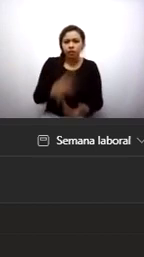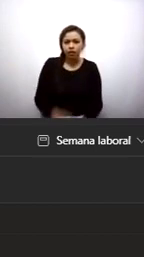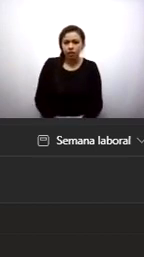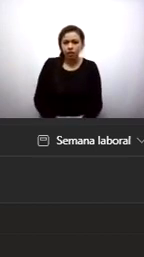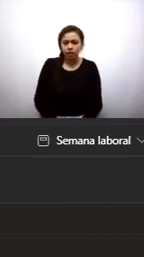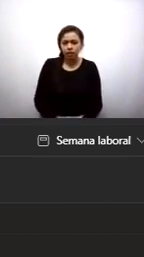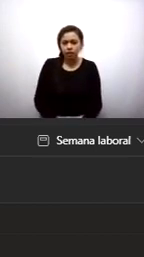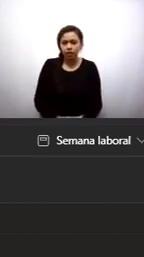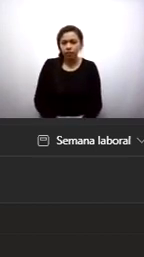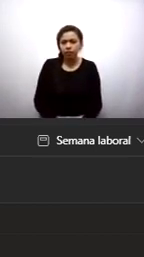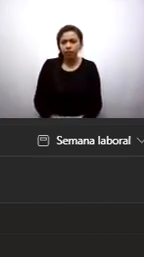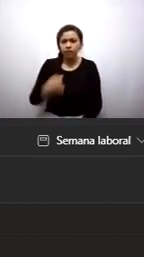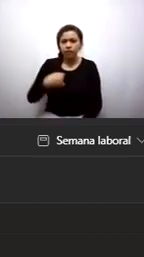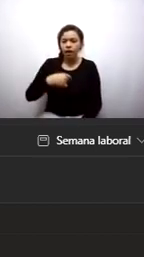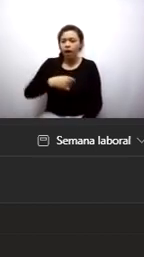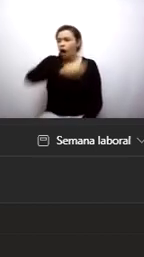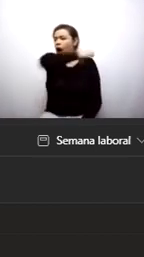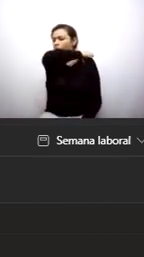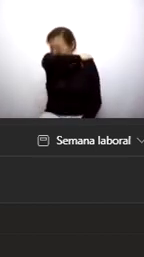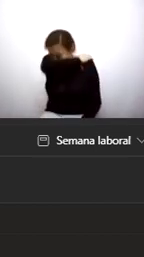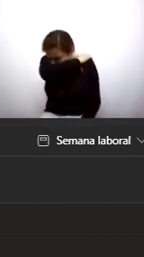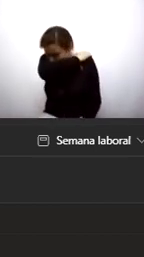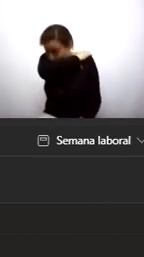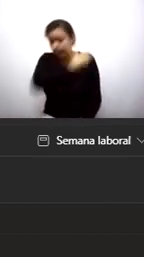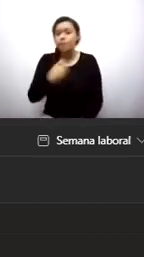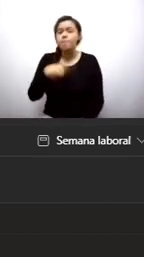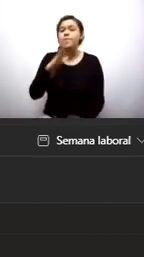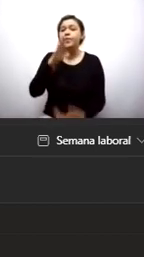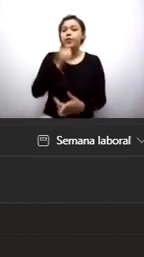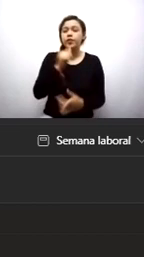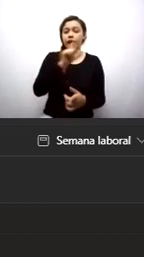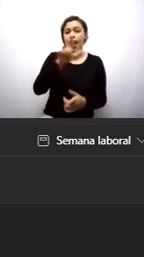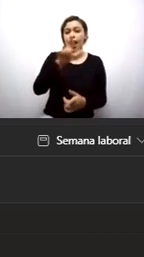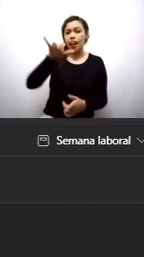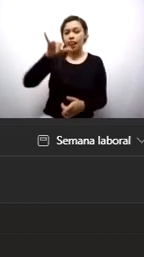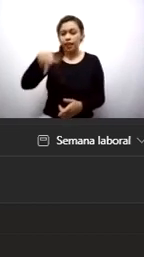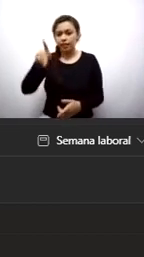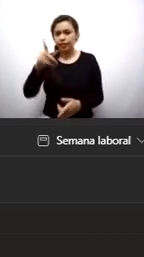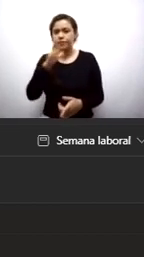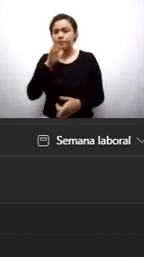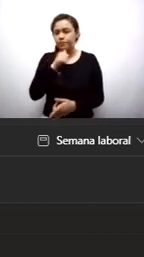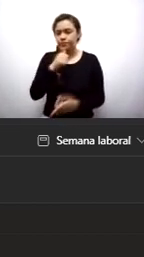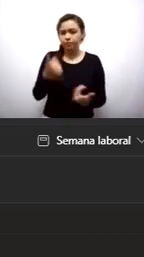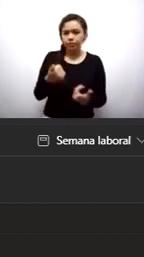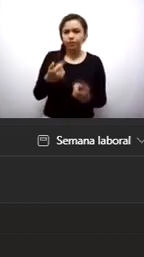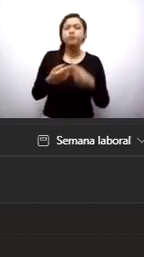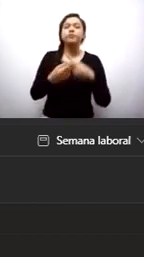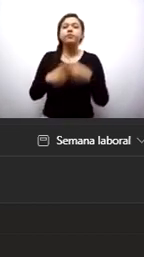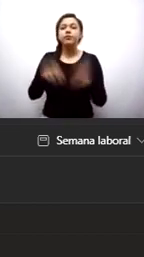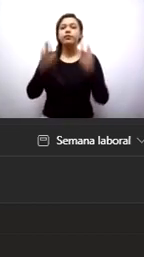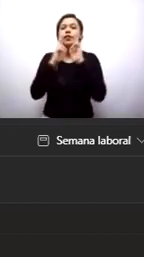puedo generar ahorita este link para poder compartir, pero bueno, vamos a comenzar entonces con la situación de una